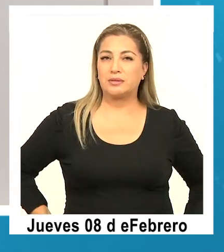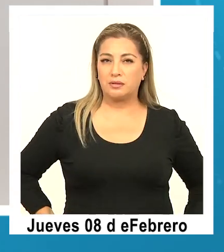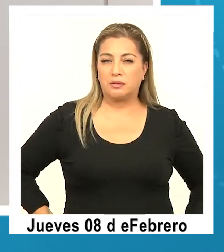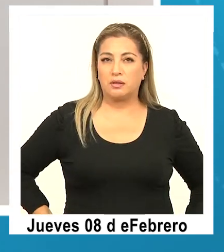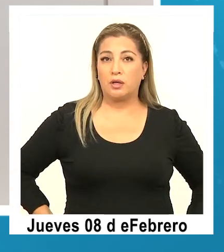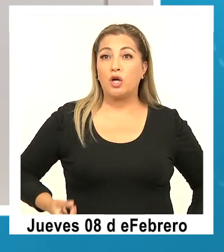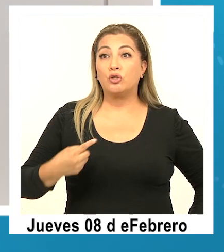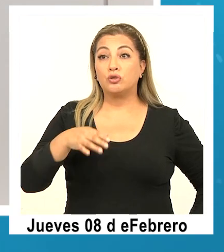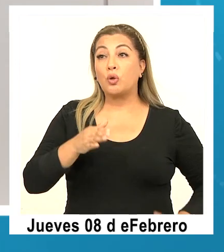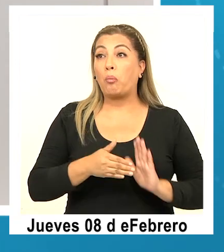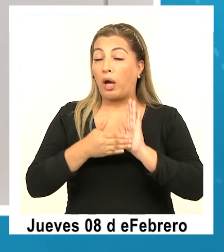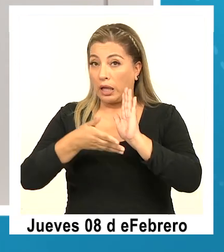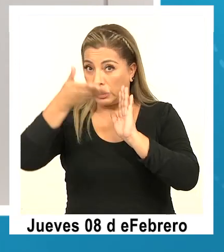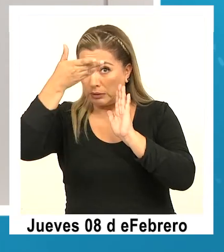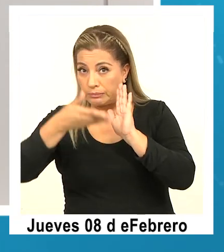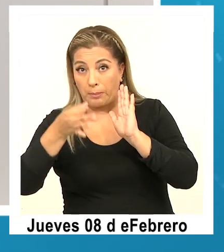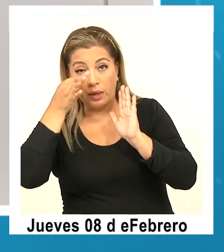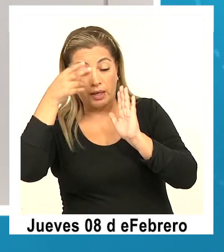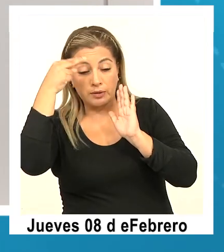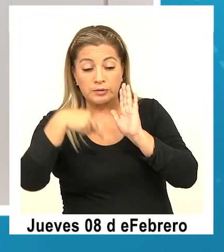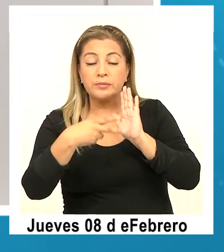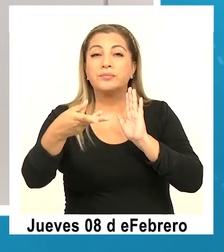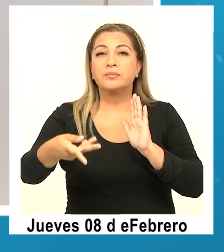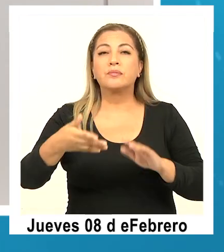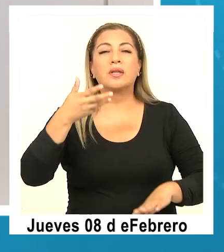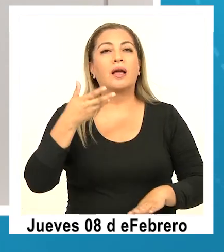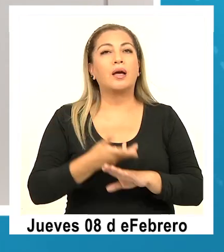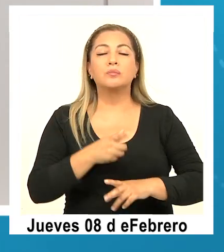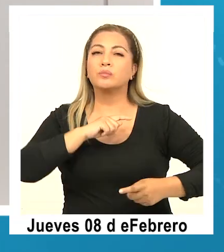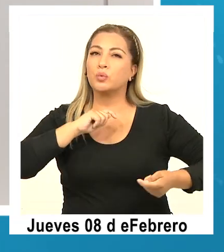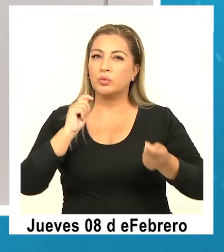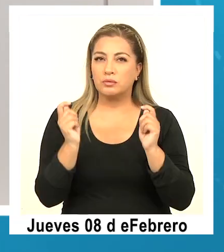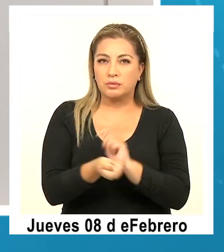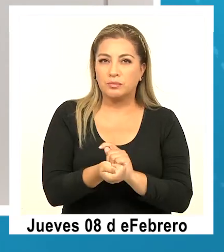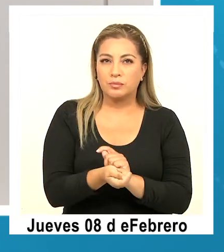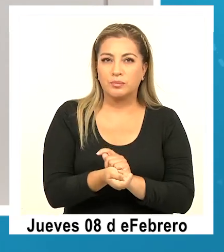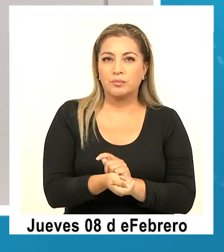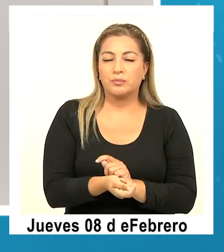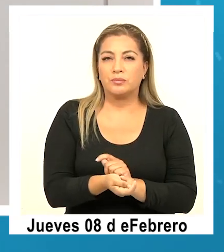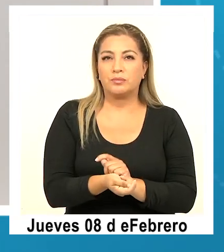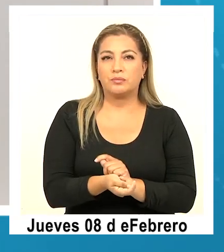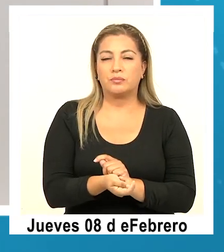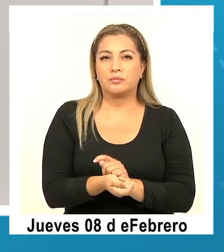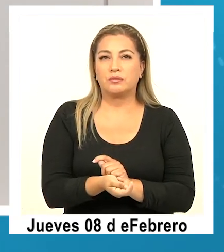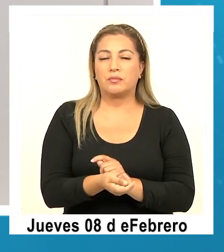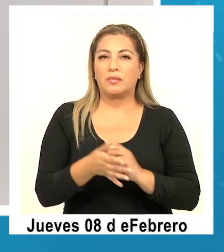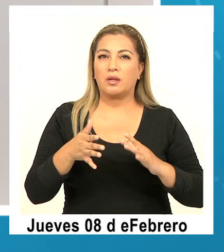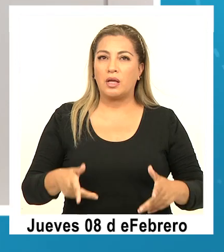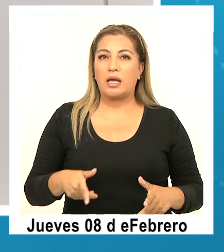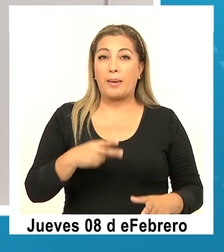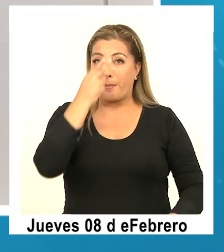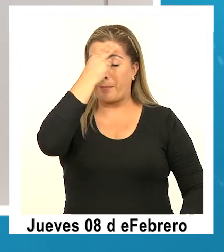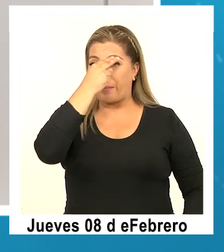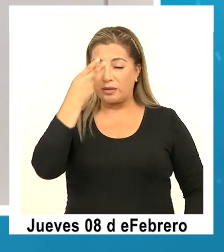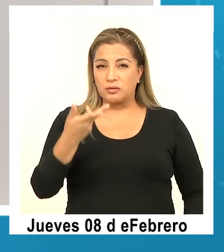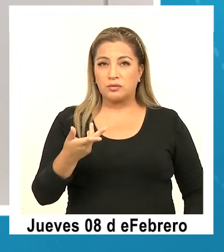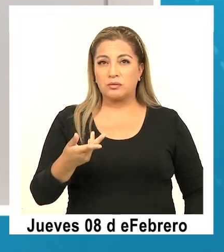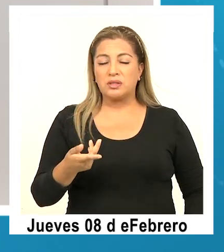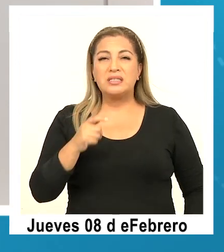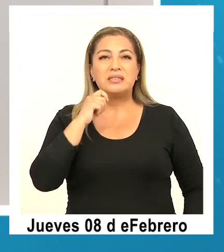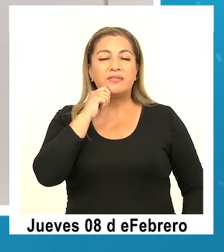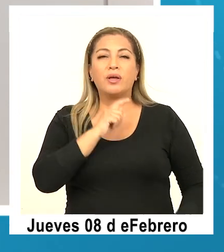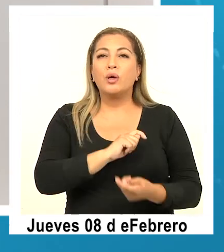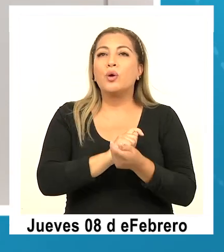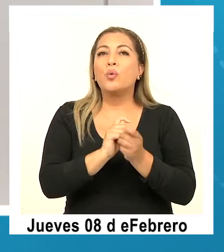se lo hemos hecho ver. Por lo tanto, yo creo que si hay un cambio de timón ahora en marzo, que no es